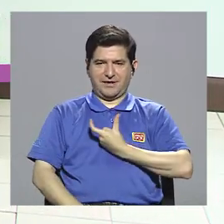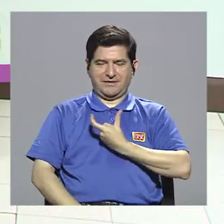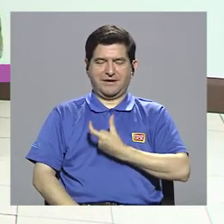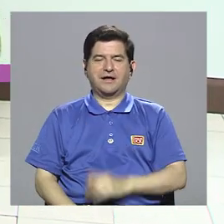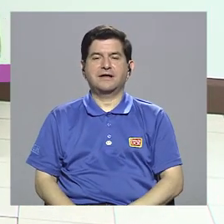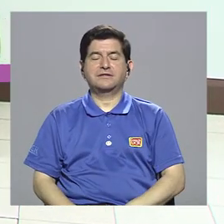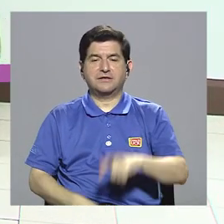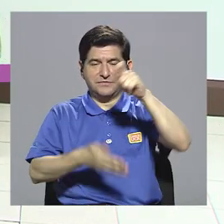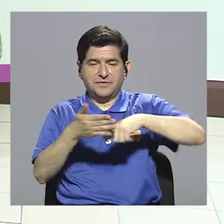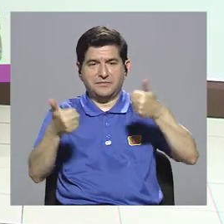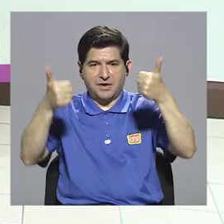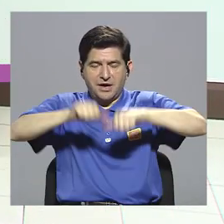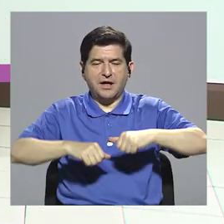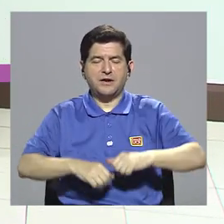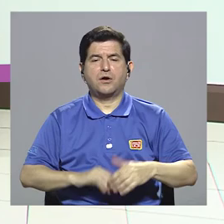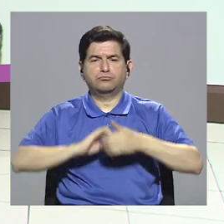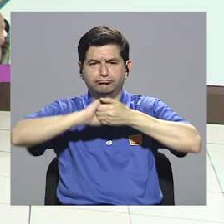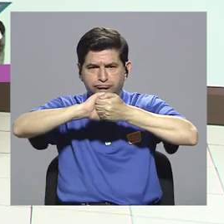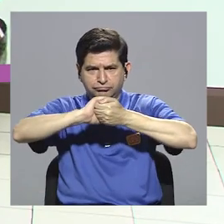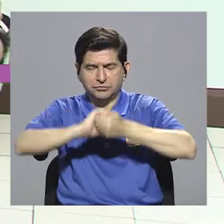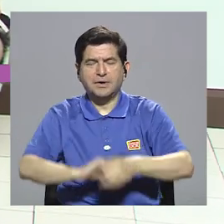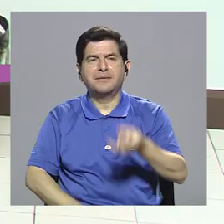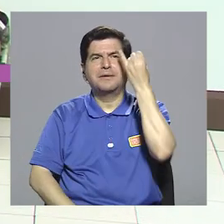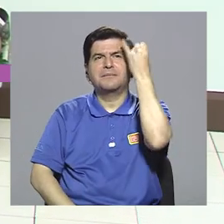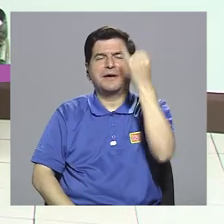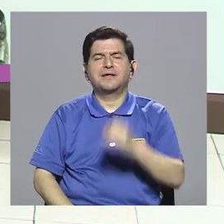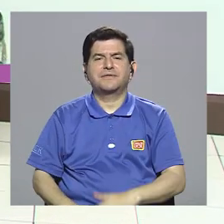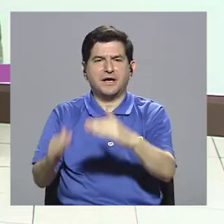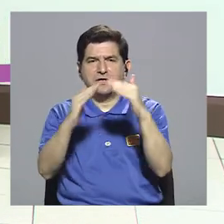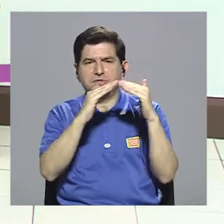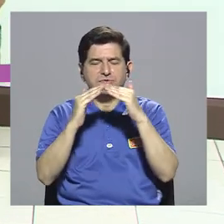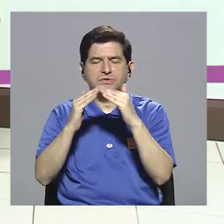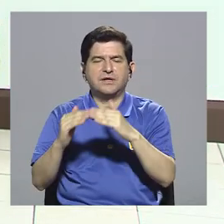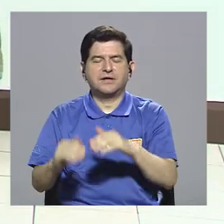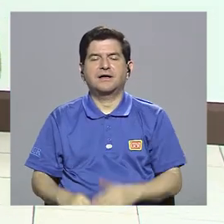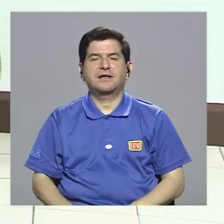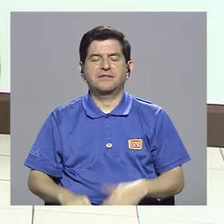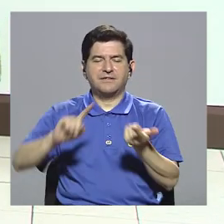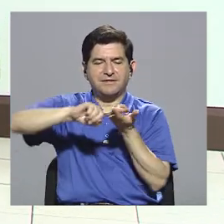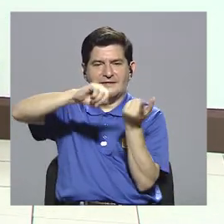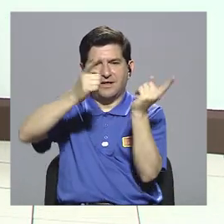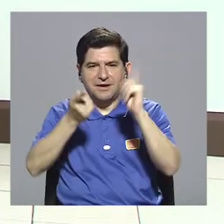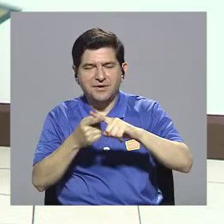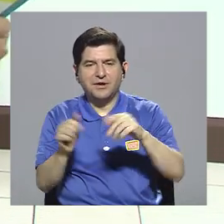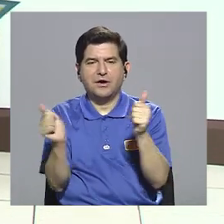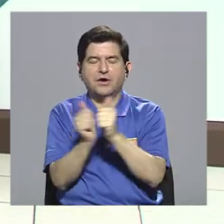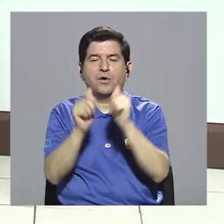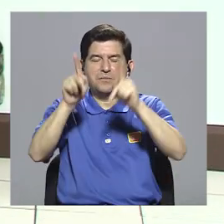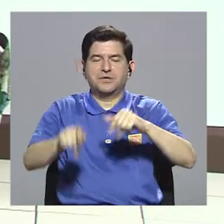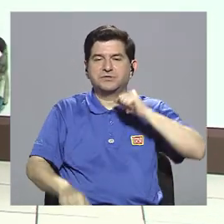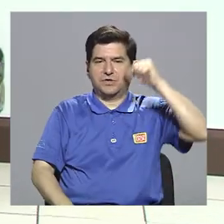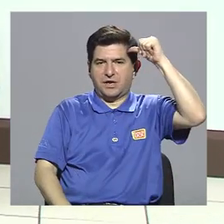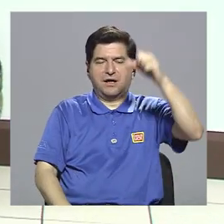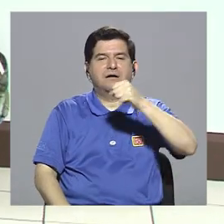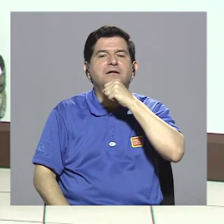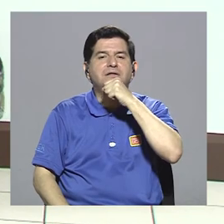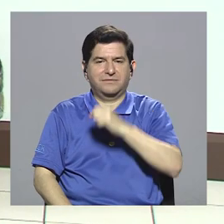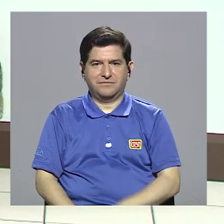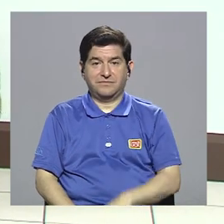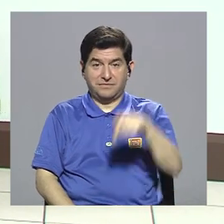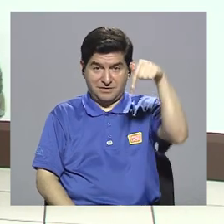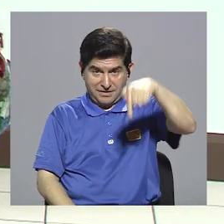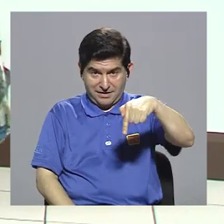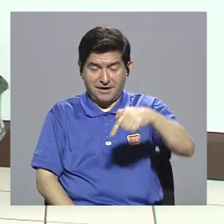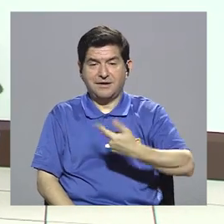firmaron un acuerdo de cooperación para implementar la iniciativa ciudades y comunidades amigables con las personas